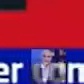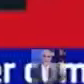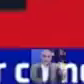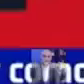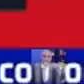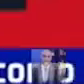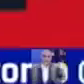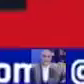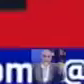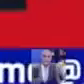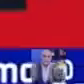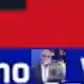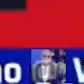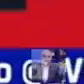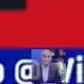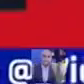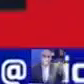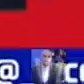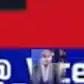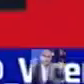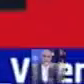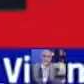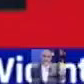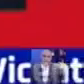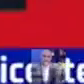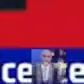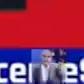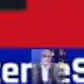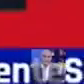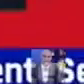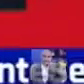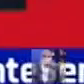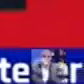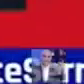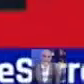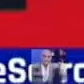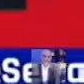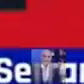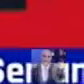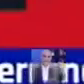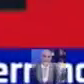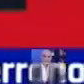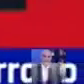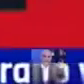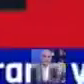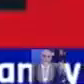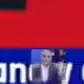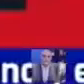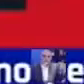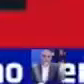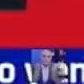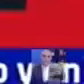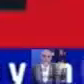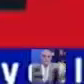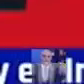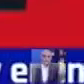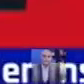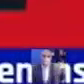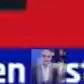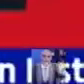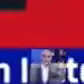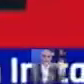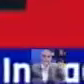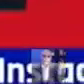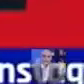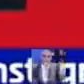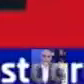torno al acuerdo anunciado por el presidente. Dame tu opinión después de escuchar a este Germán Martínez, porque a lo